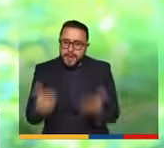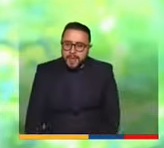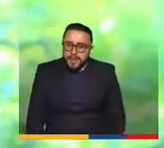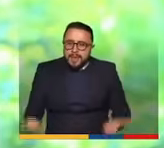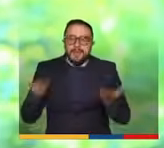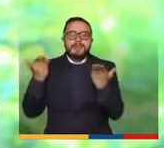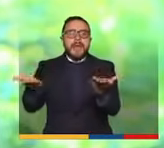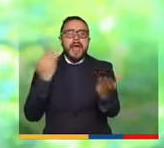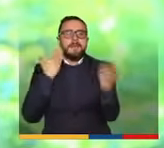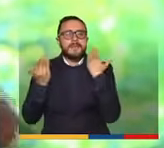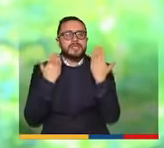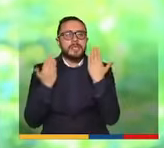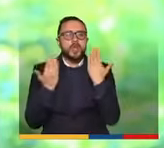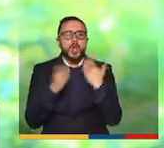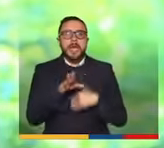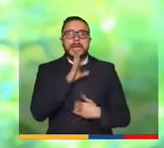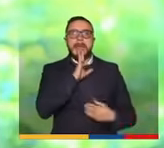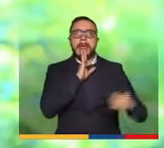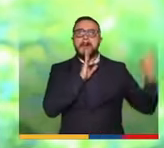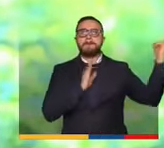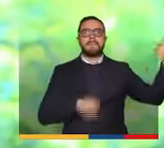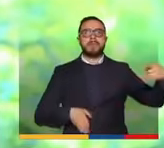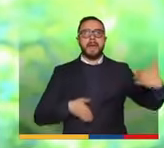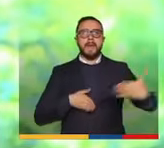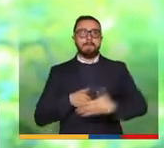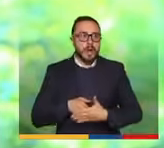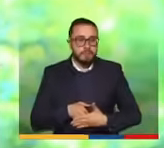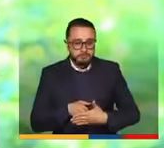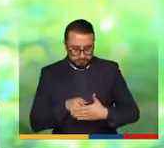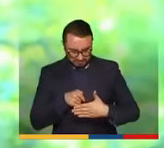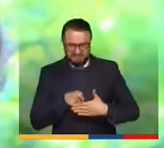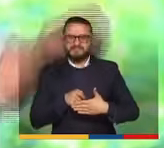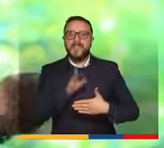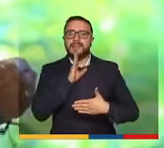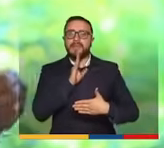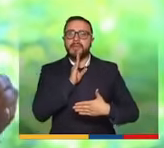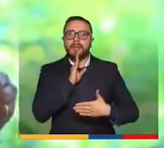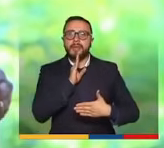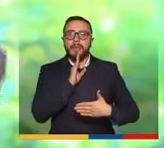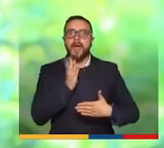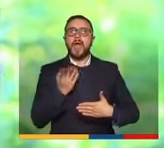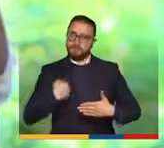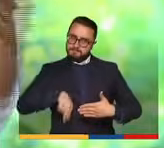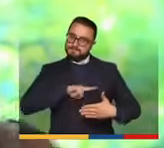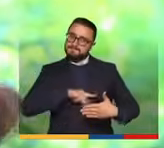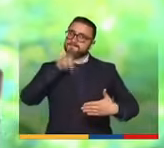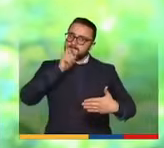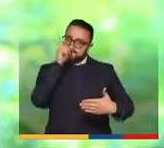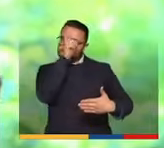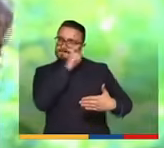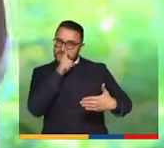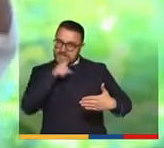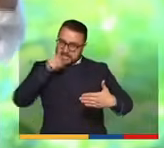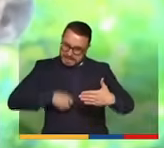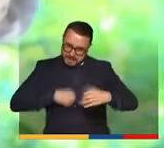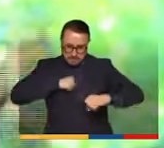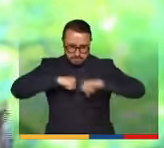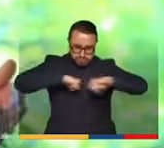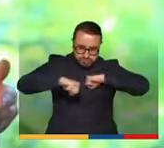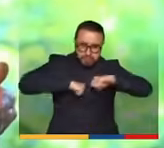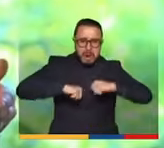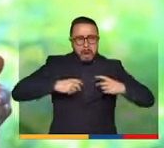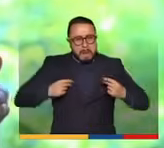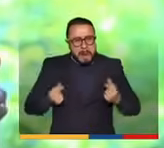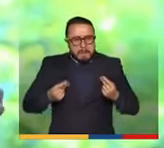campesinado. Cada vez que pasa eso, entonces tenemos que acelerar más, correr más, ser